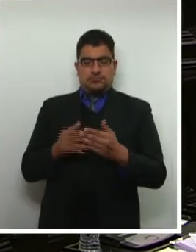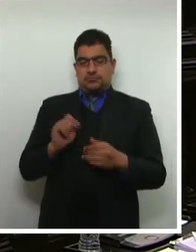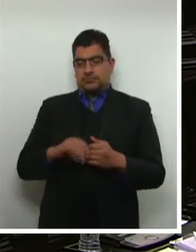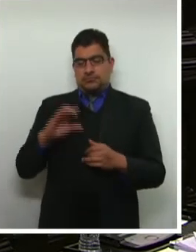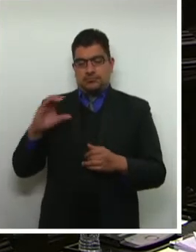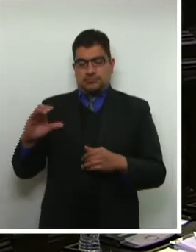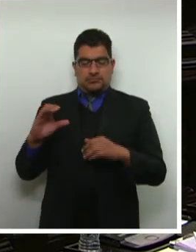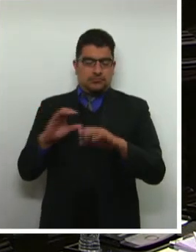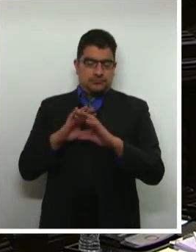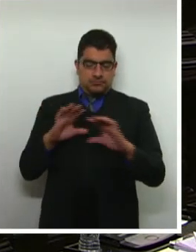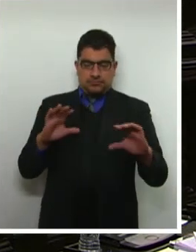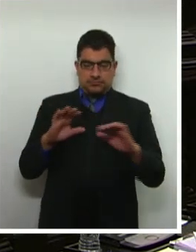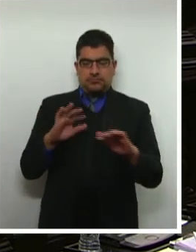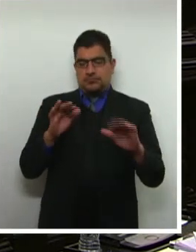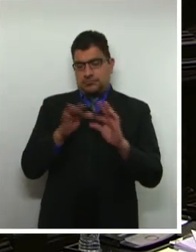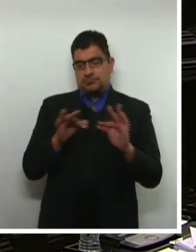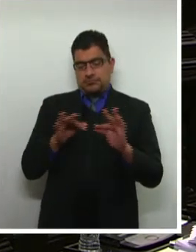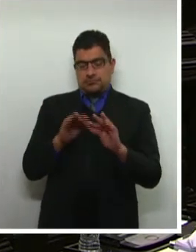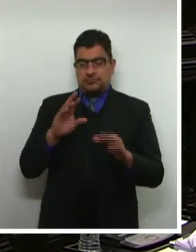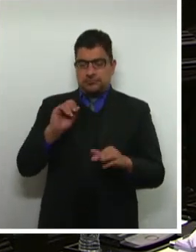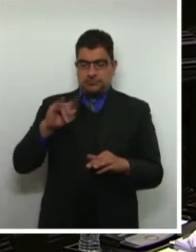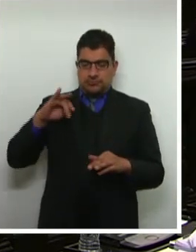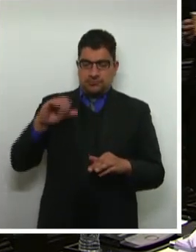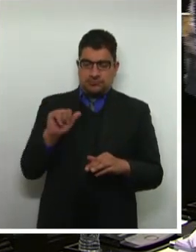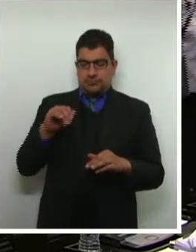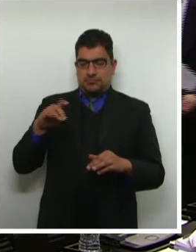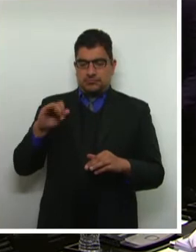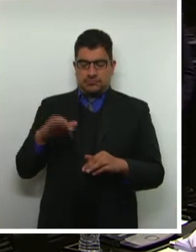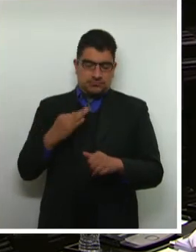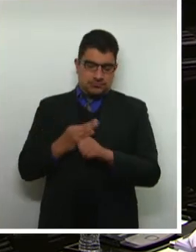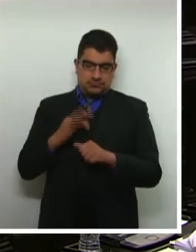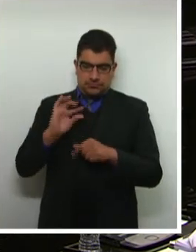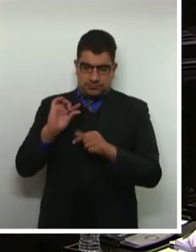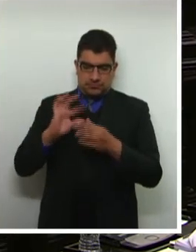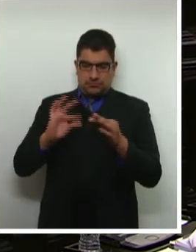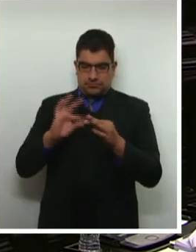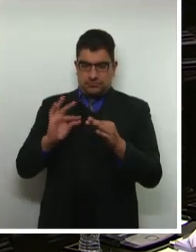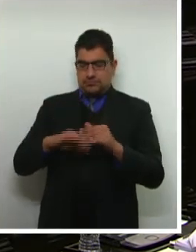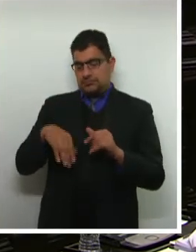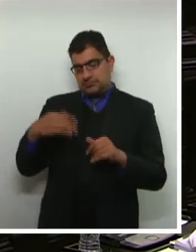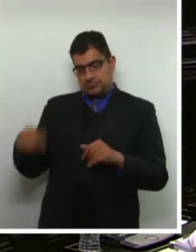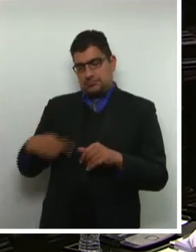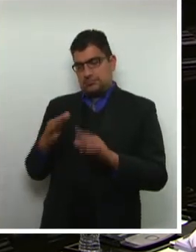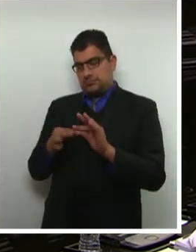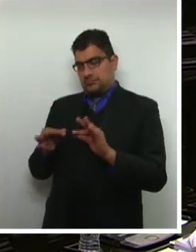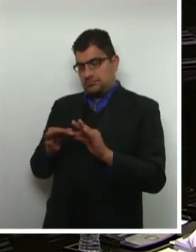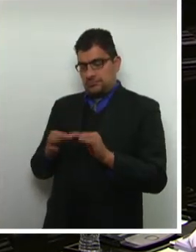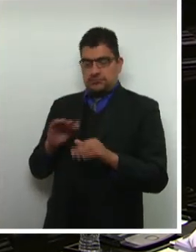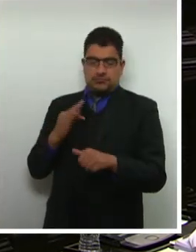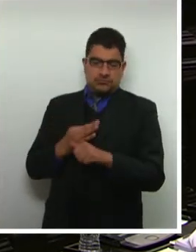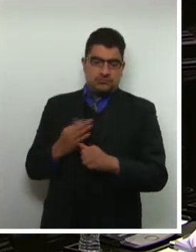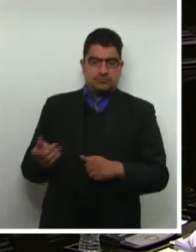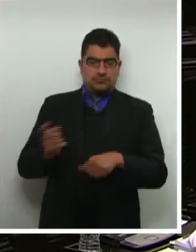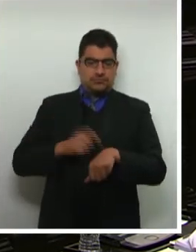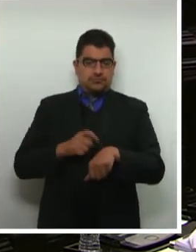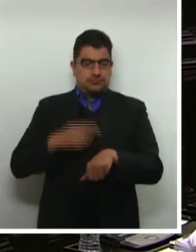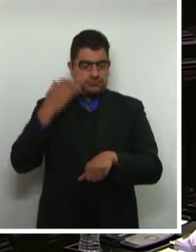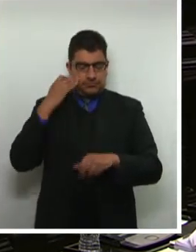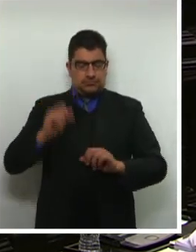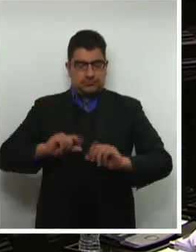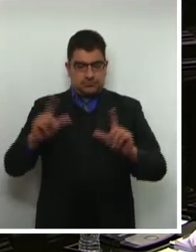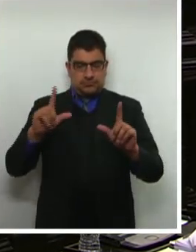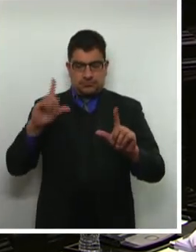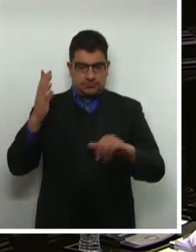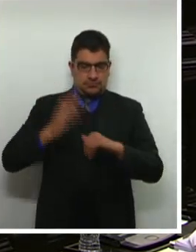C, habla del Consejo de la Crónica y la Memoria, pero en unos momentos más le platicaré de esto, ya que está concluyendo el tiempo que se